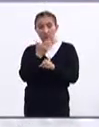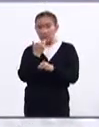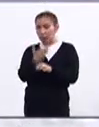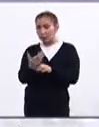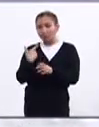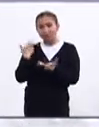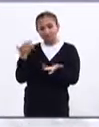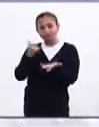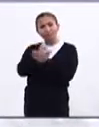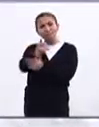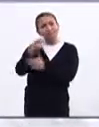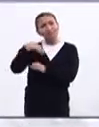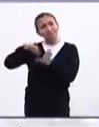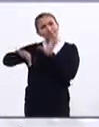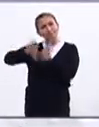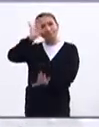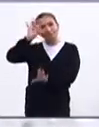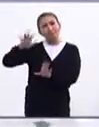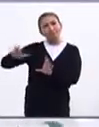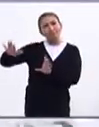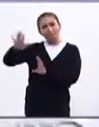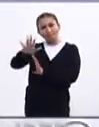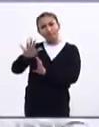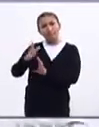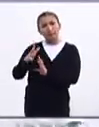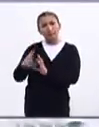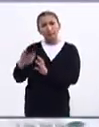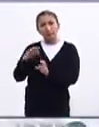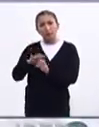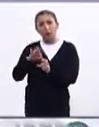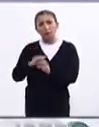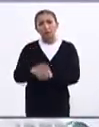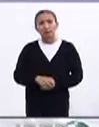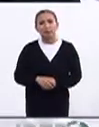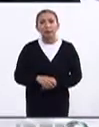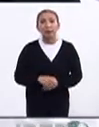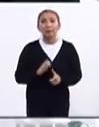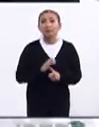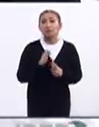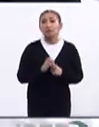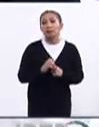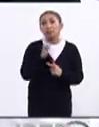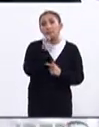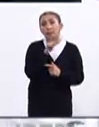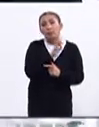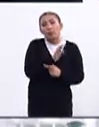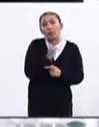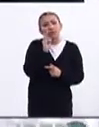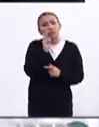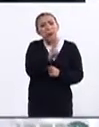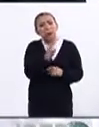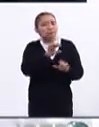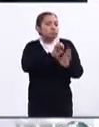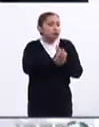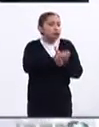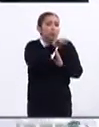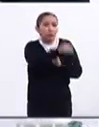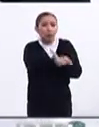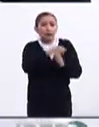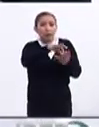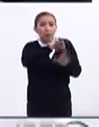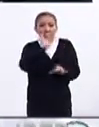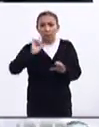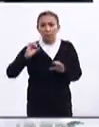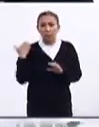eficacia del derecho, en este caso, en su rama estrictamente electoral, de tal manera que también lo podemos observar en el caso de las